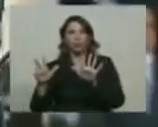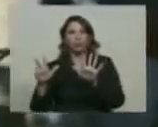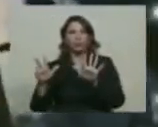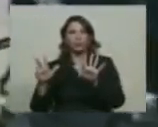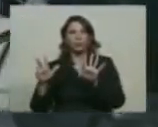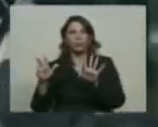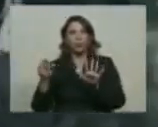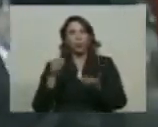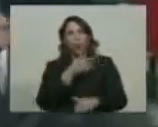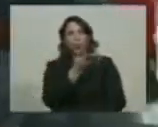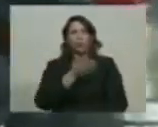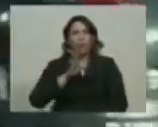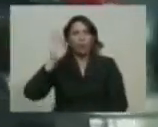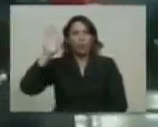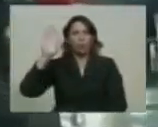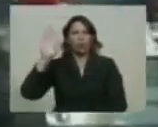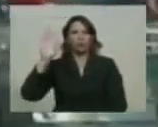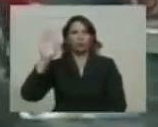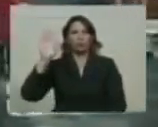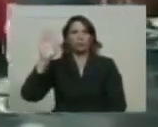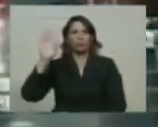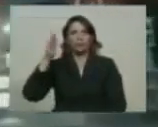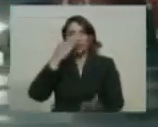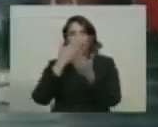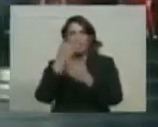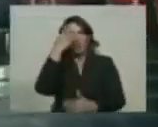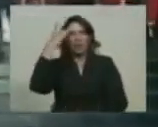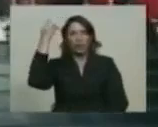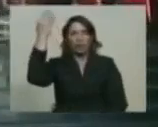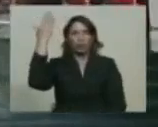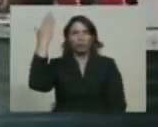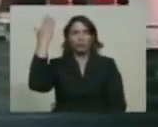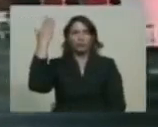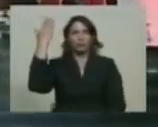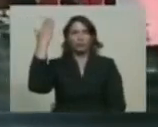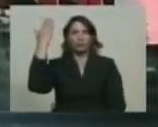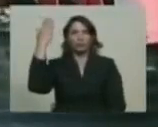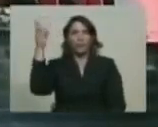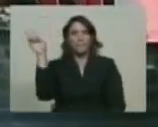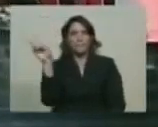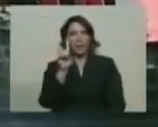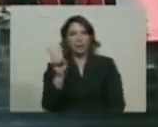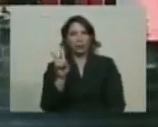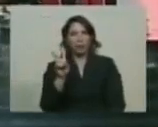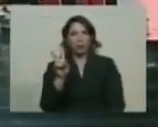Juran ustedes, delante de Dios, de Venezuela,